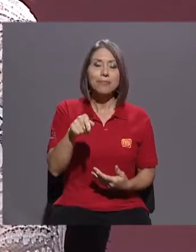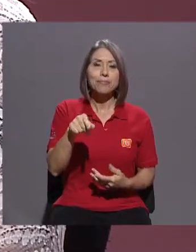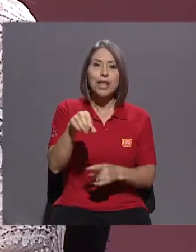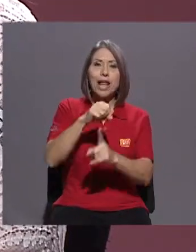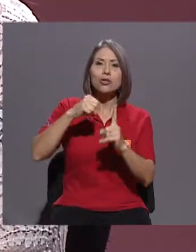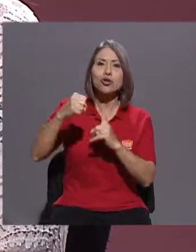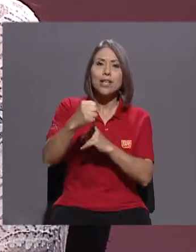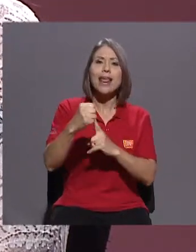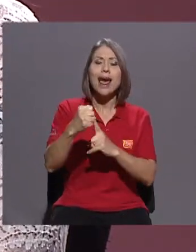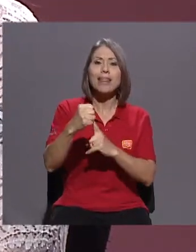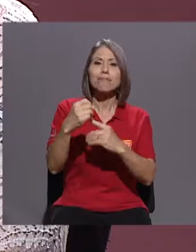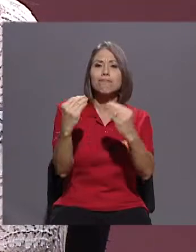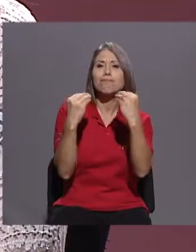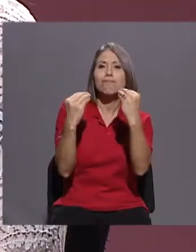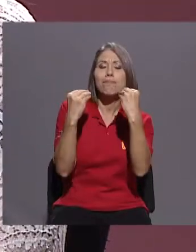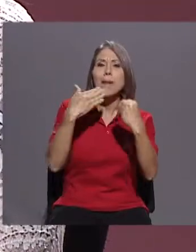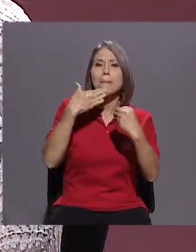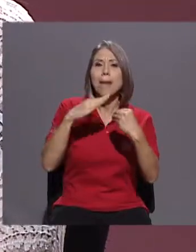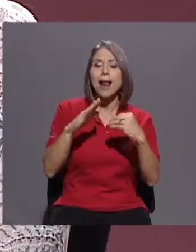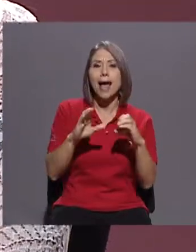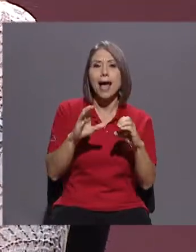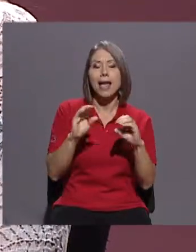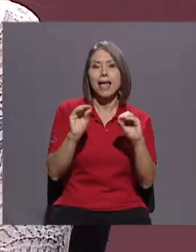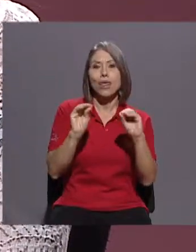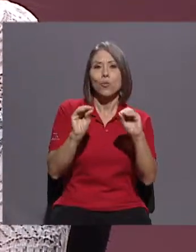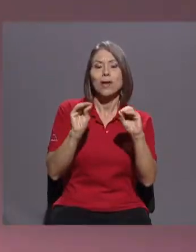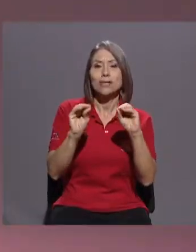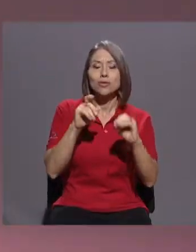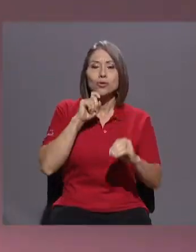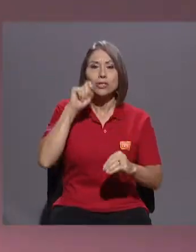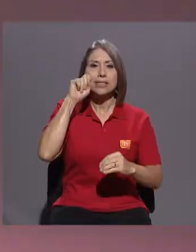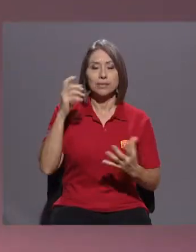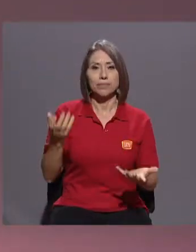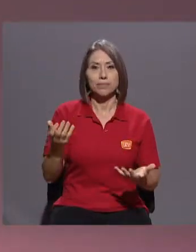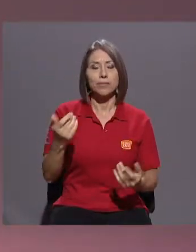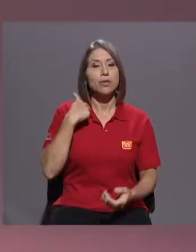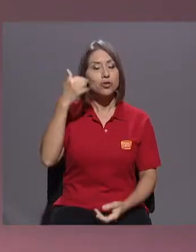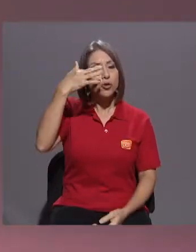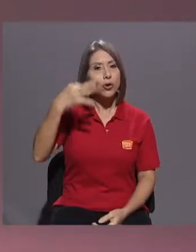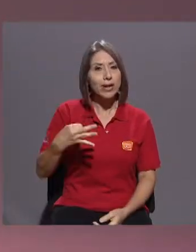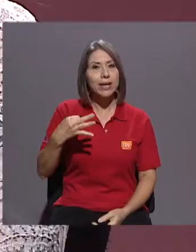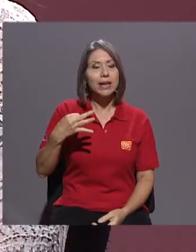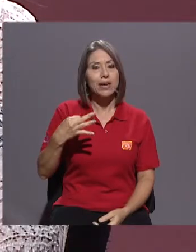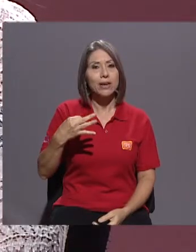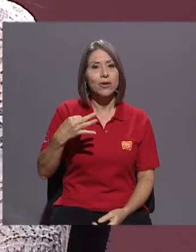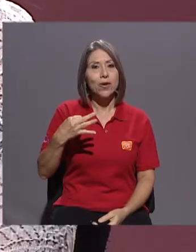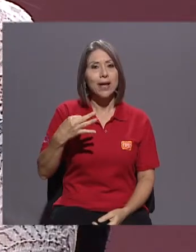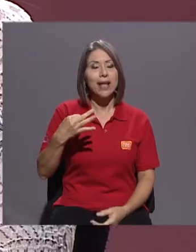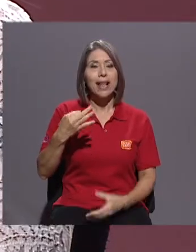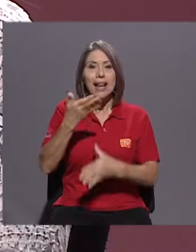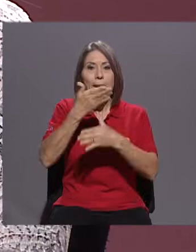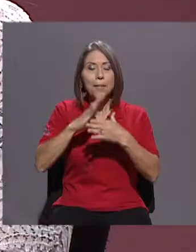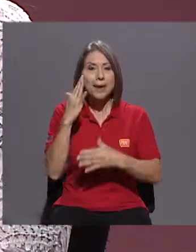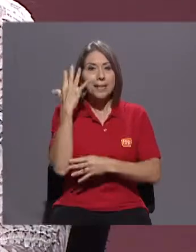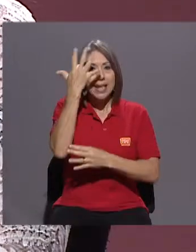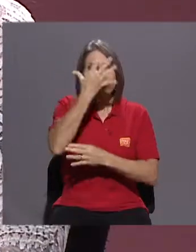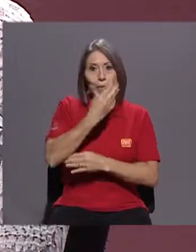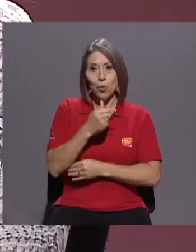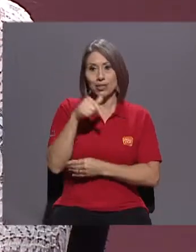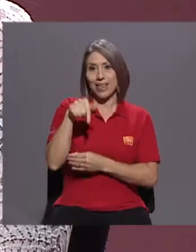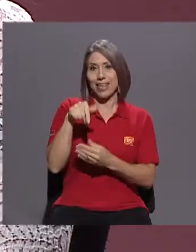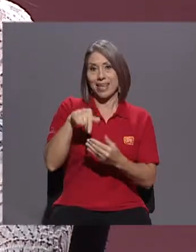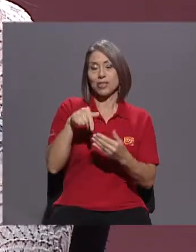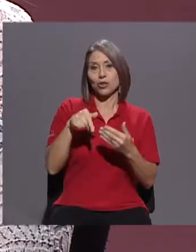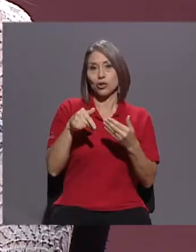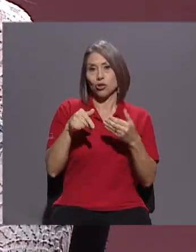Esa Mala educación Sexual Y yo creo Que la parte Hermosa De abrir